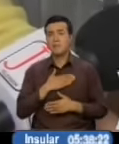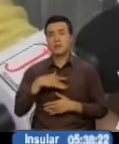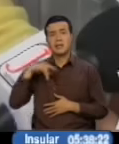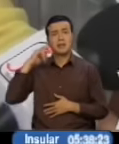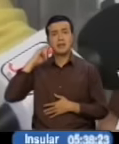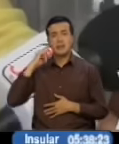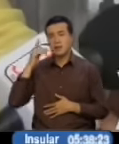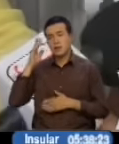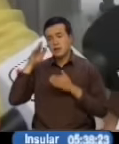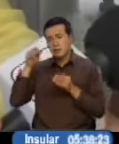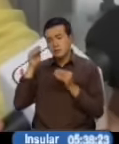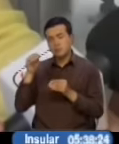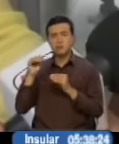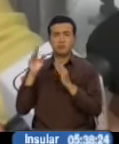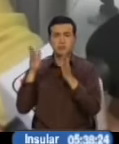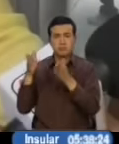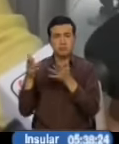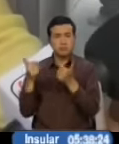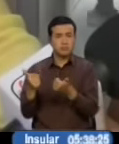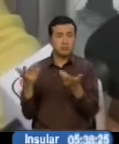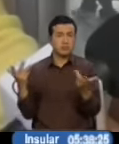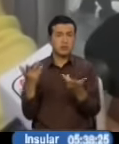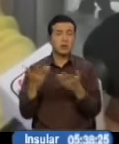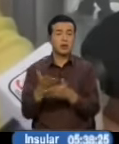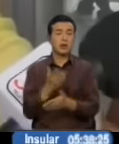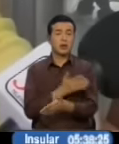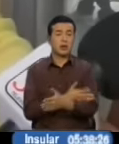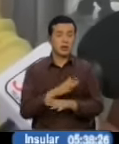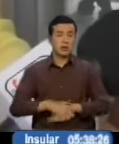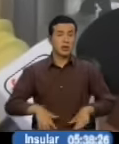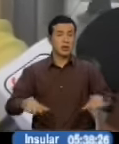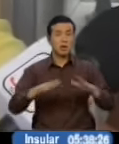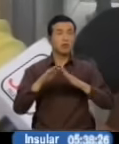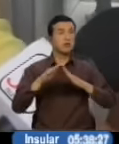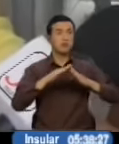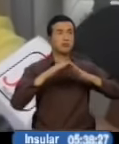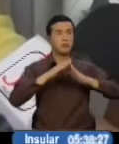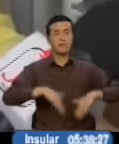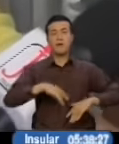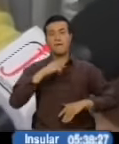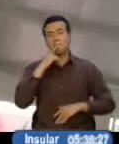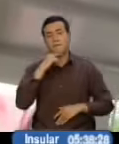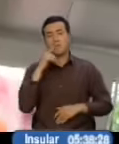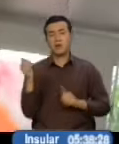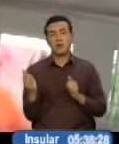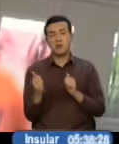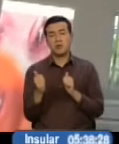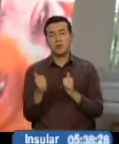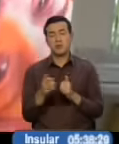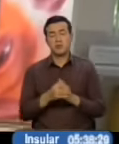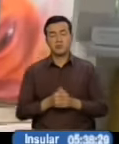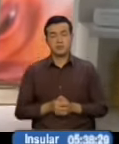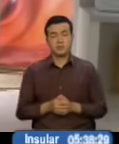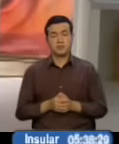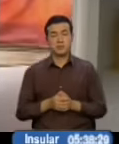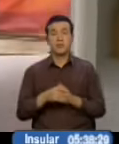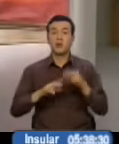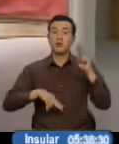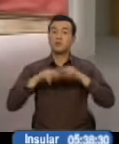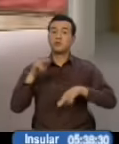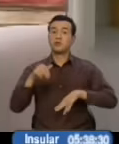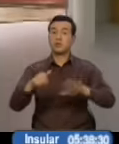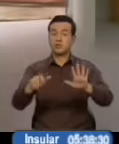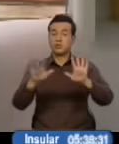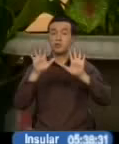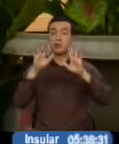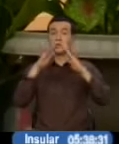para poderla atender bien, porque estábamos mal donde estábamos, con lo que pasó estábamos mal con ella. La construcción de estas 10